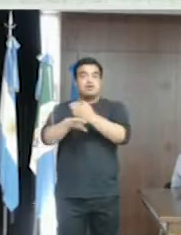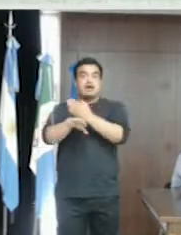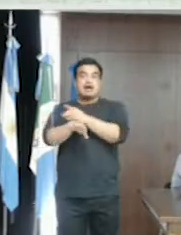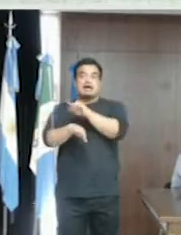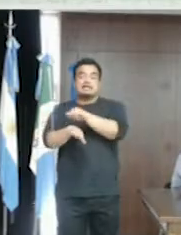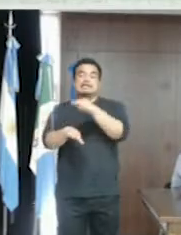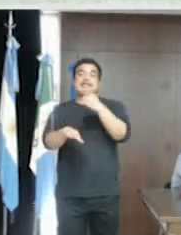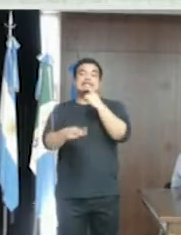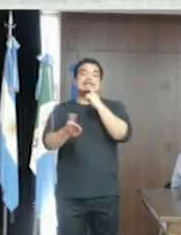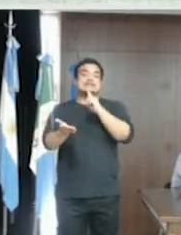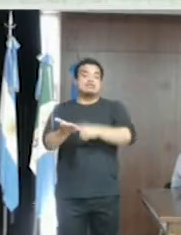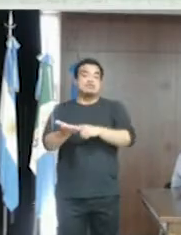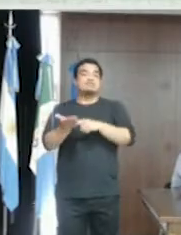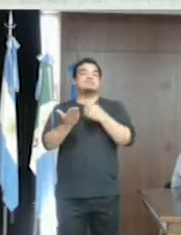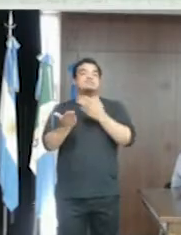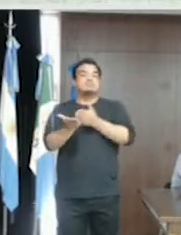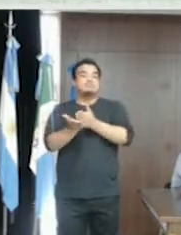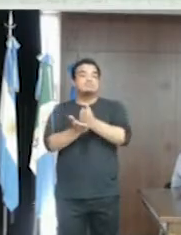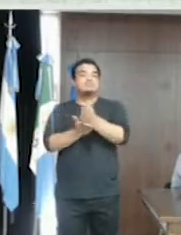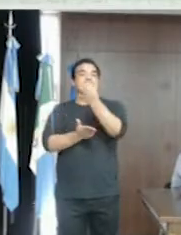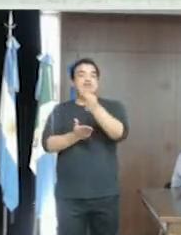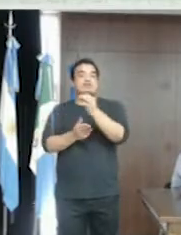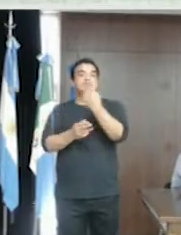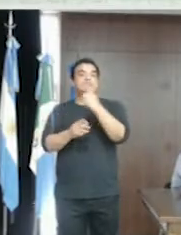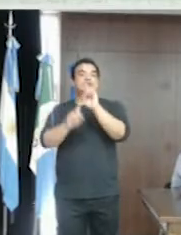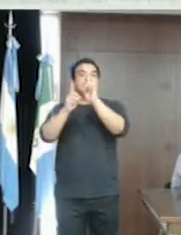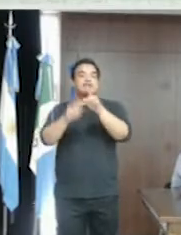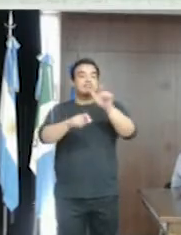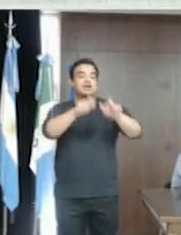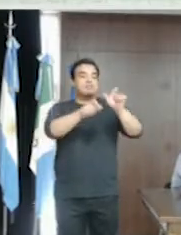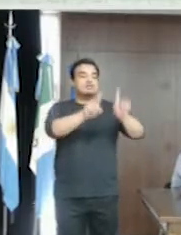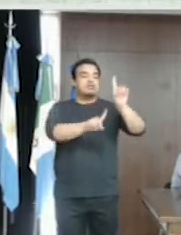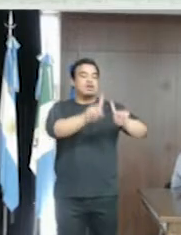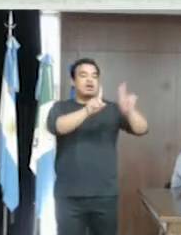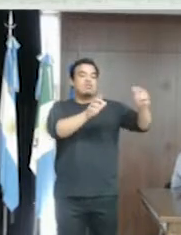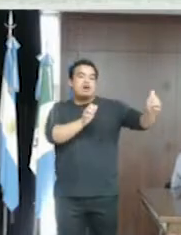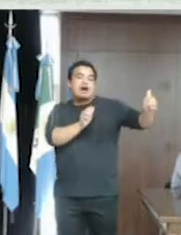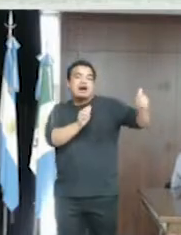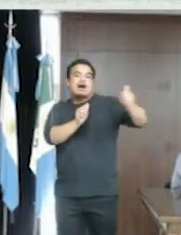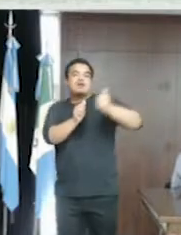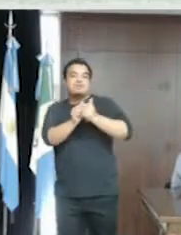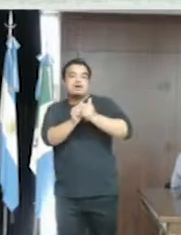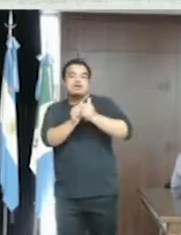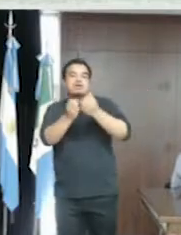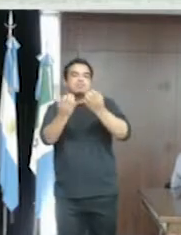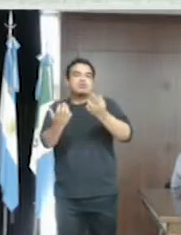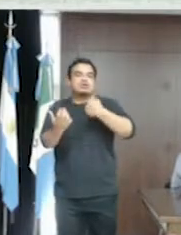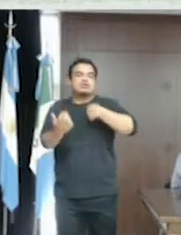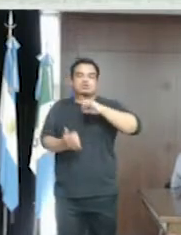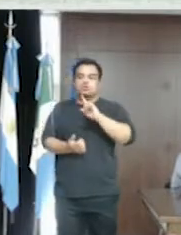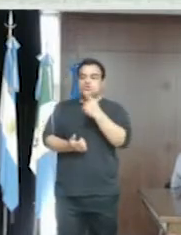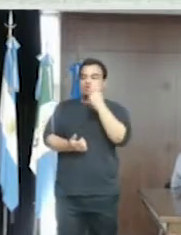Y también tenemos que tener personas que nos acompañen a descubrir, porque a veces no somos capaces de poder ver